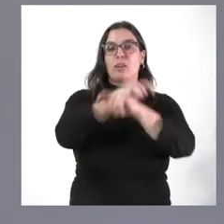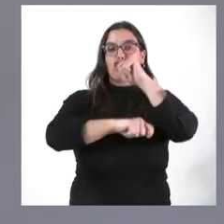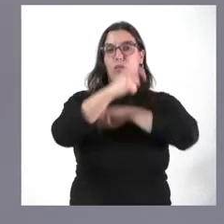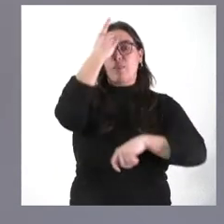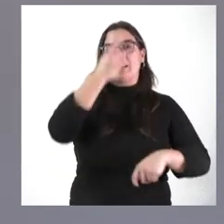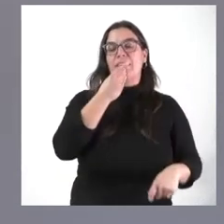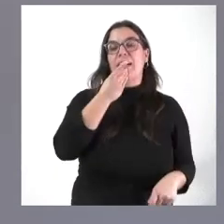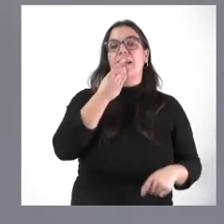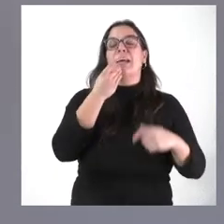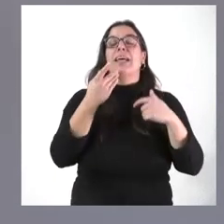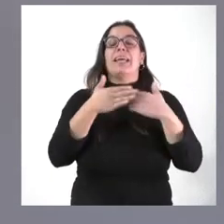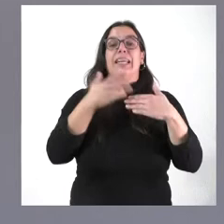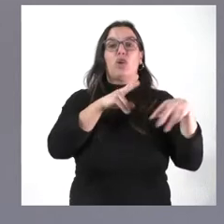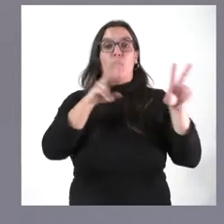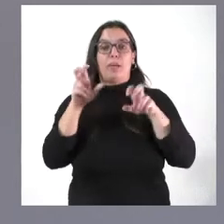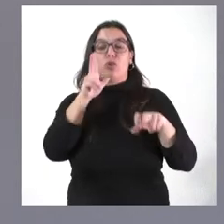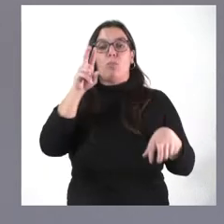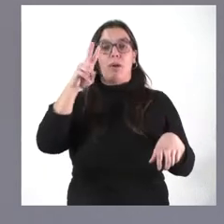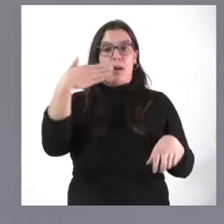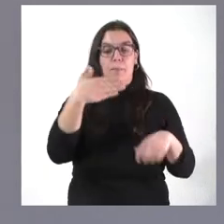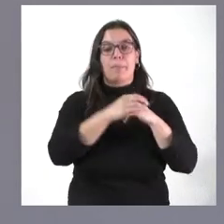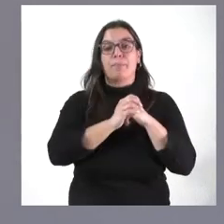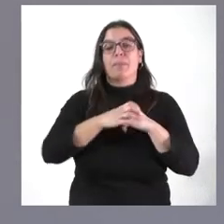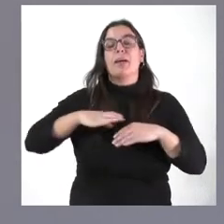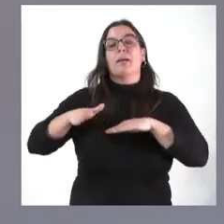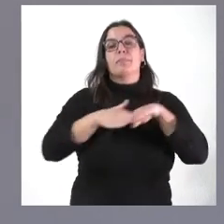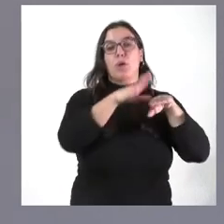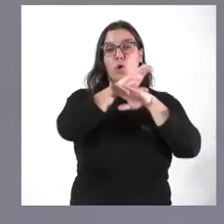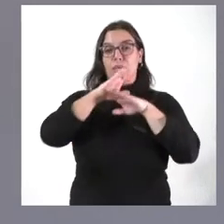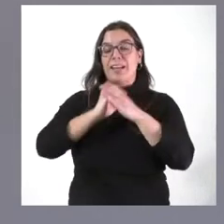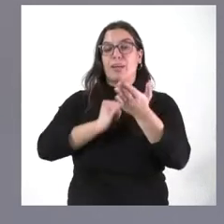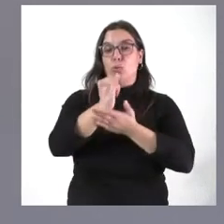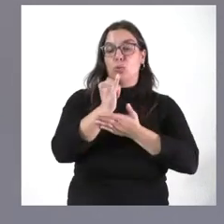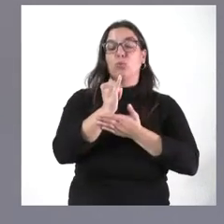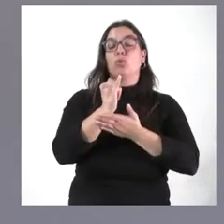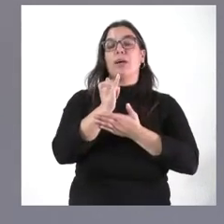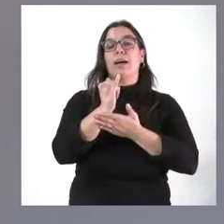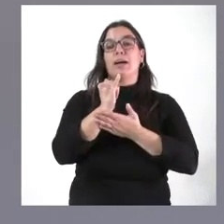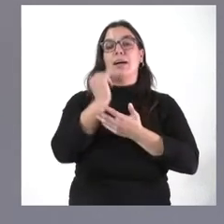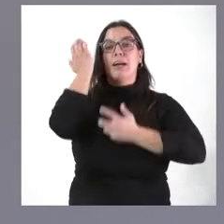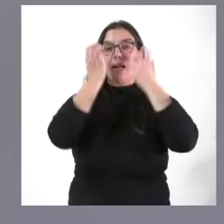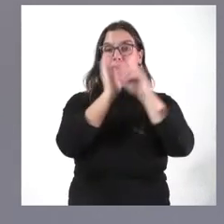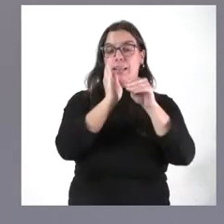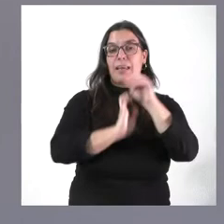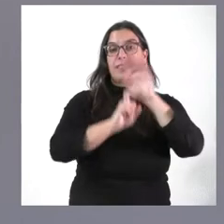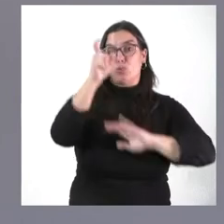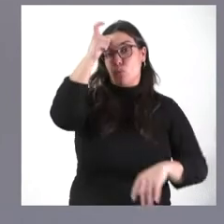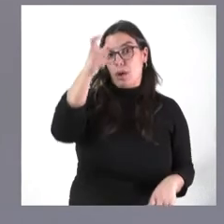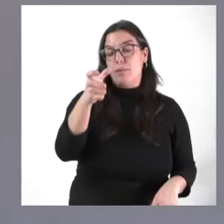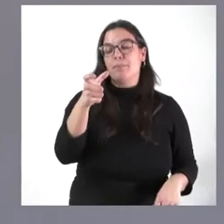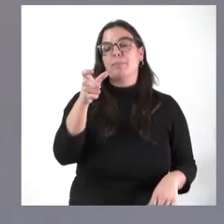Innovación hack la consejería de agricultura ganadería y desarrollo rural